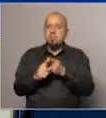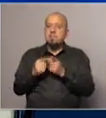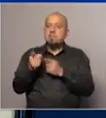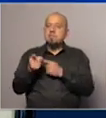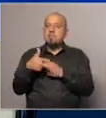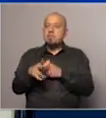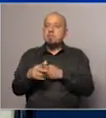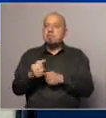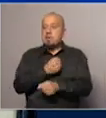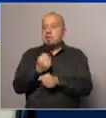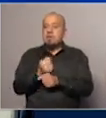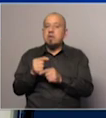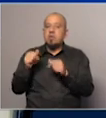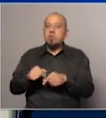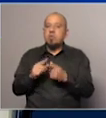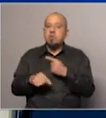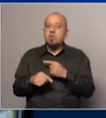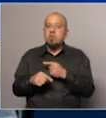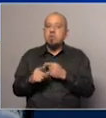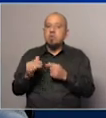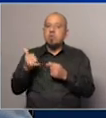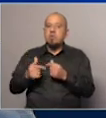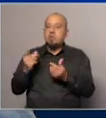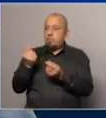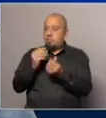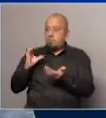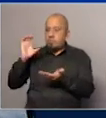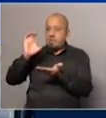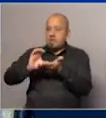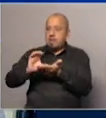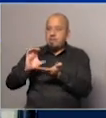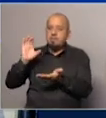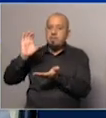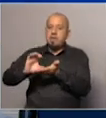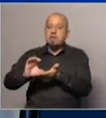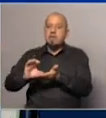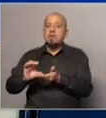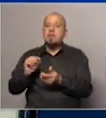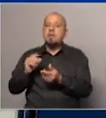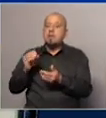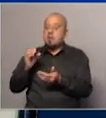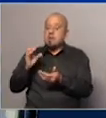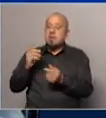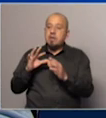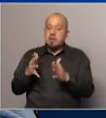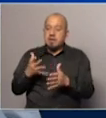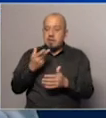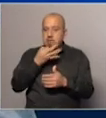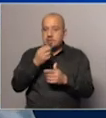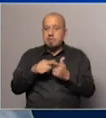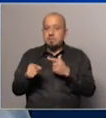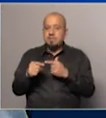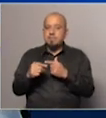esa fecha hasta el día de hoy tenemos partidas presupuestarias partidas presupuestarias es decir el